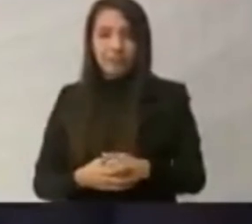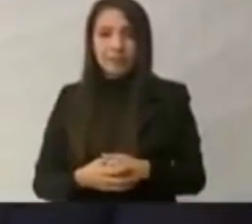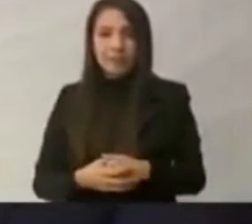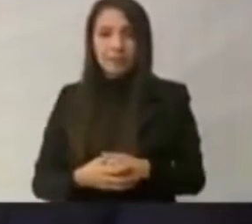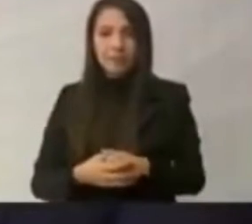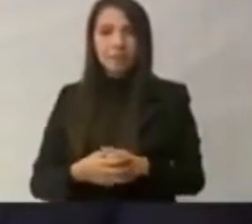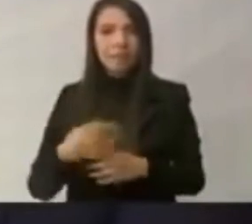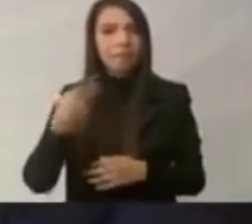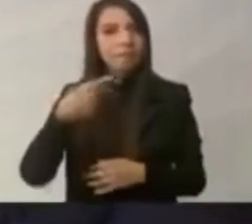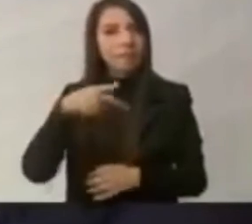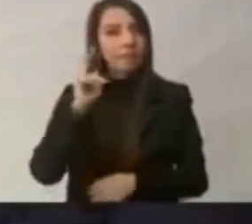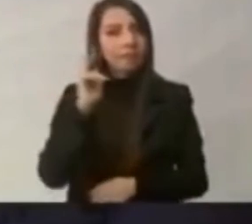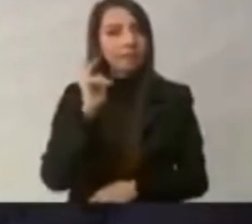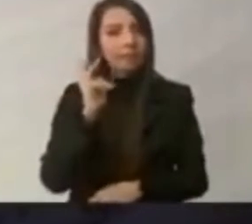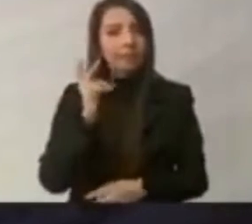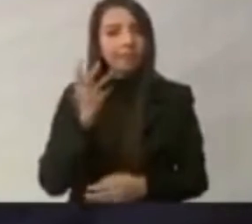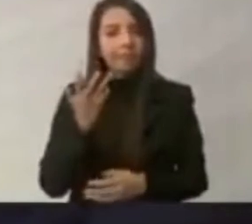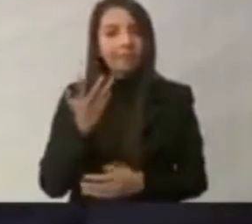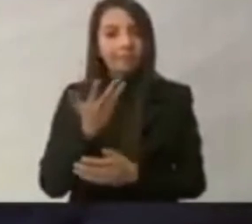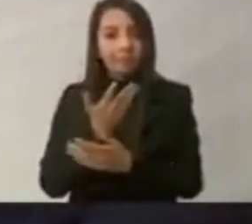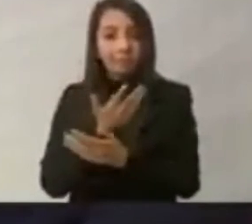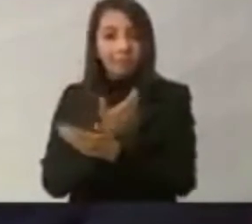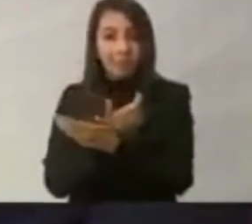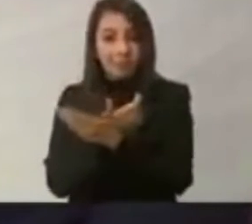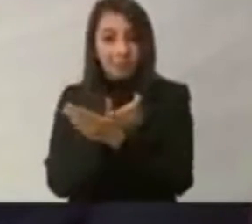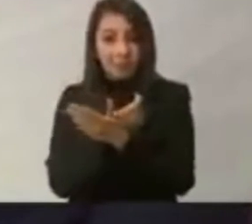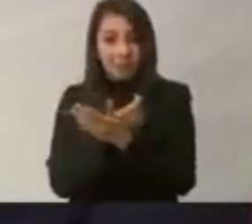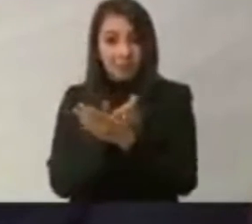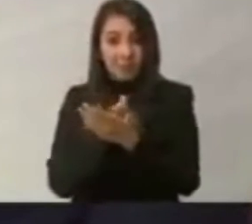pero el salario, además, era